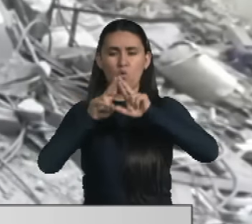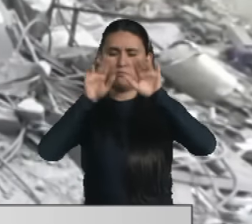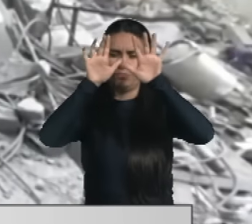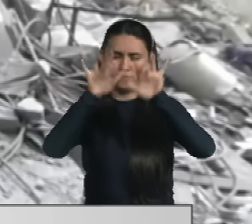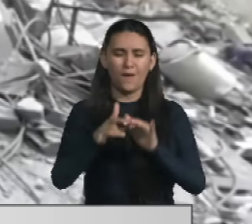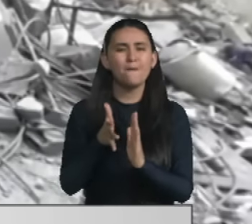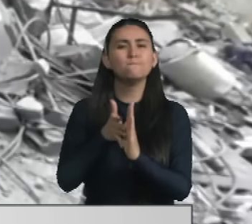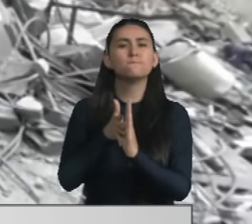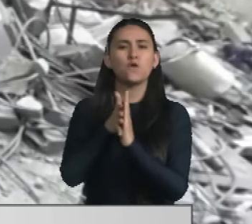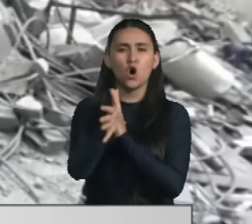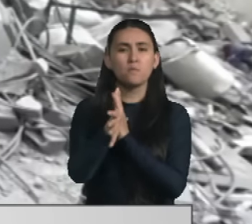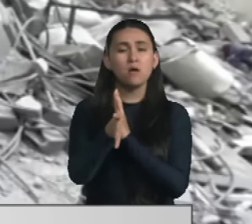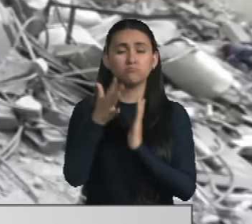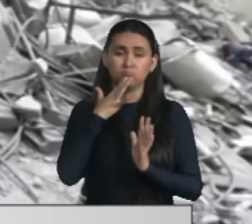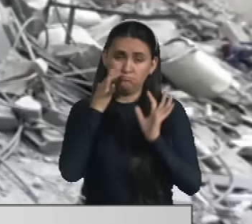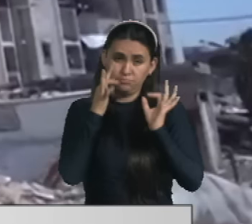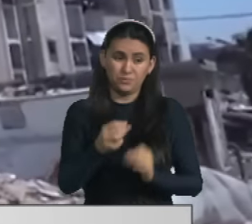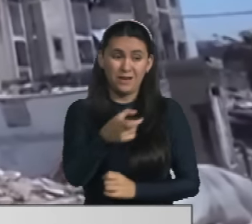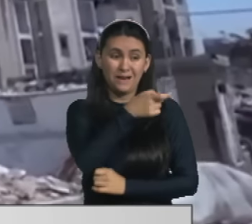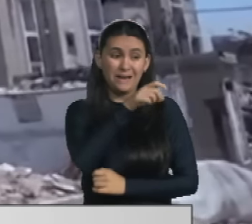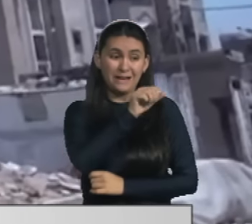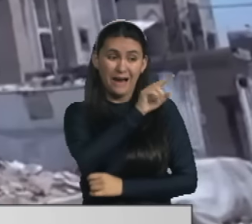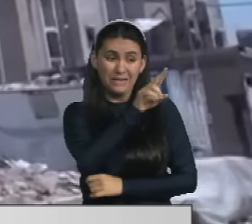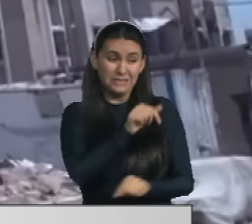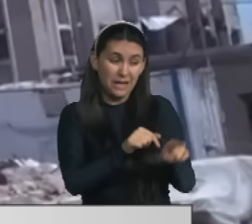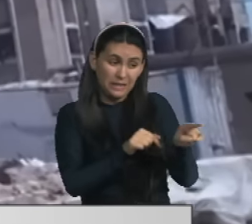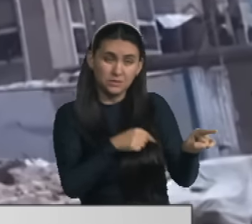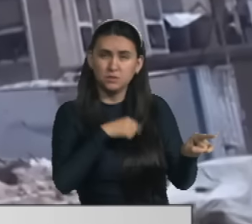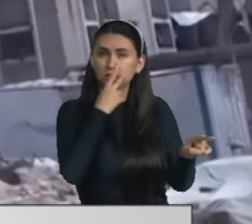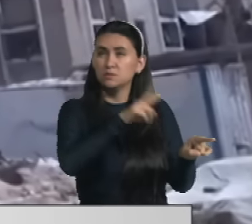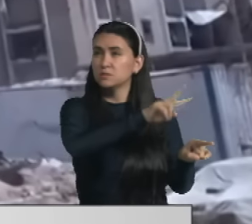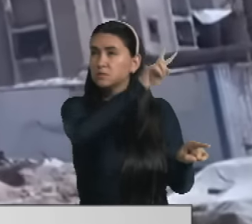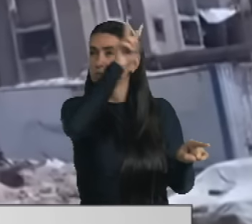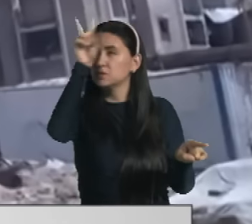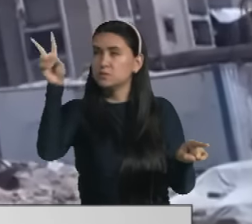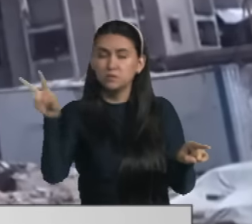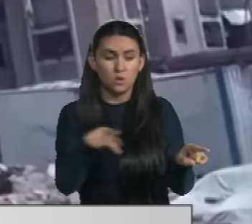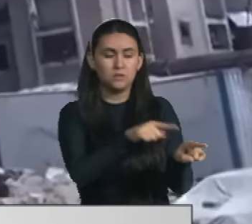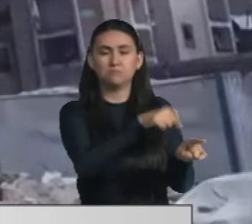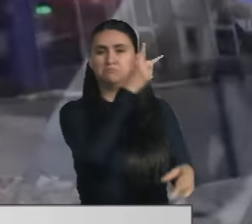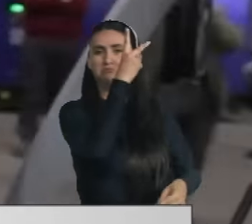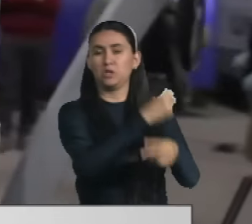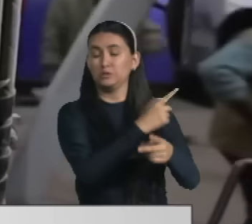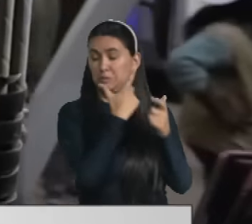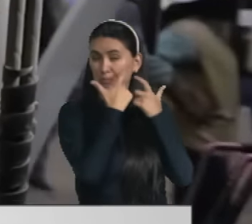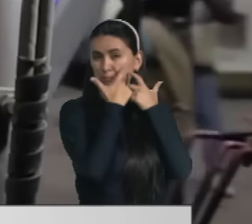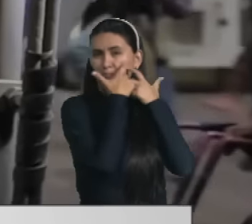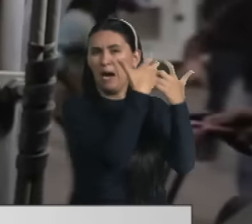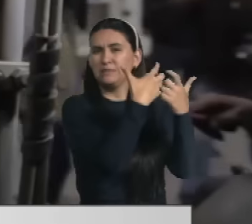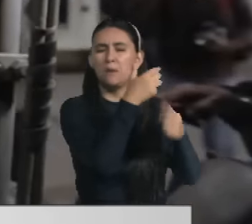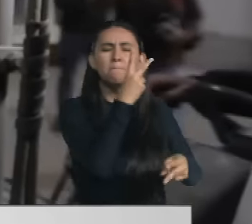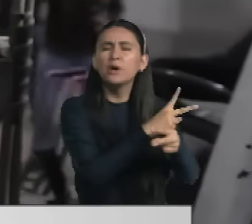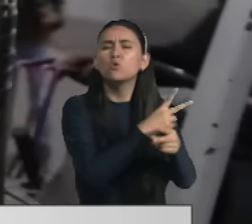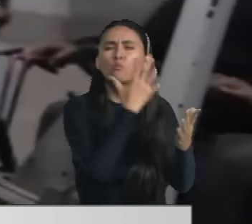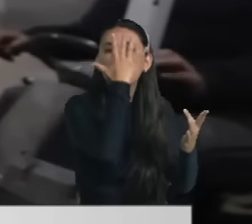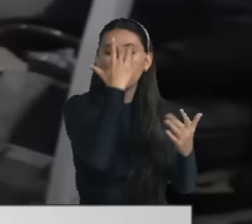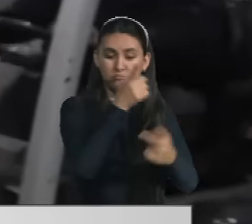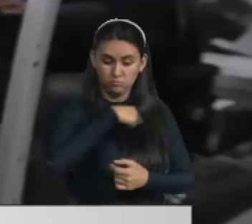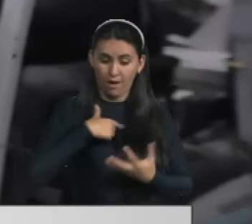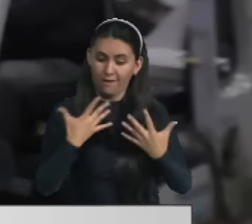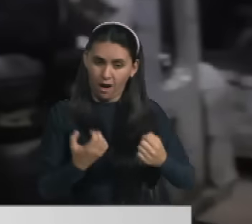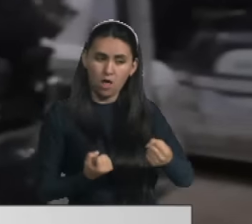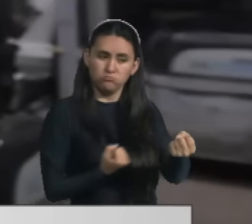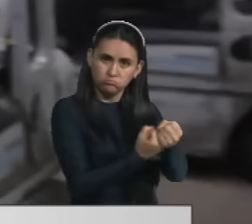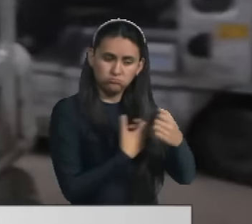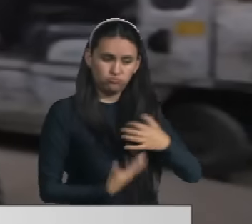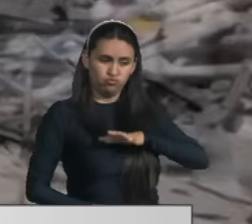informe, señaló que Gaza es a día de hoy el lugar más peligroso del mundo para la entrega de ayuda humanitaria. Además,